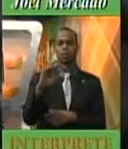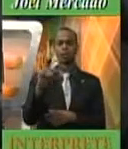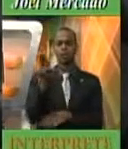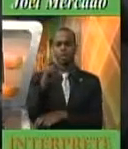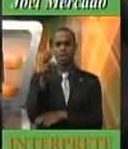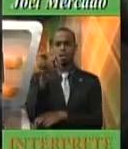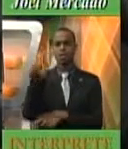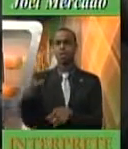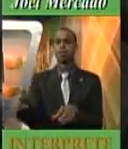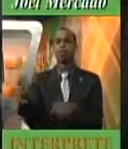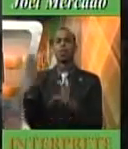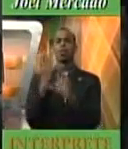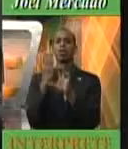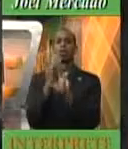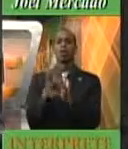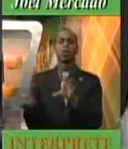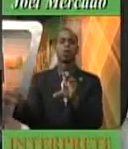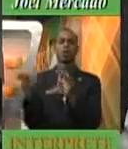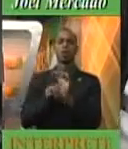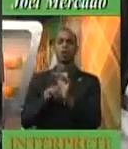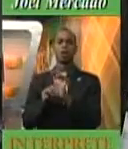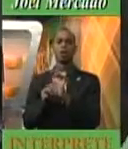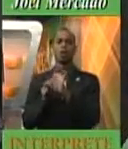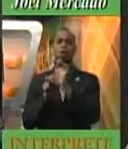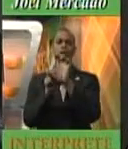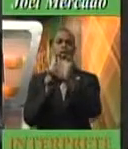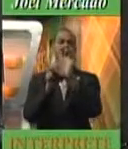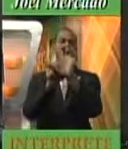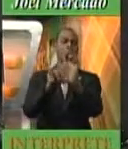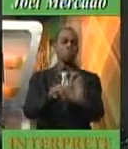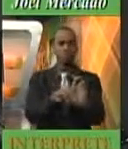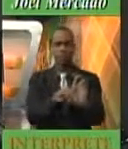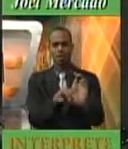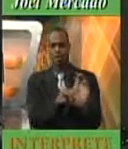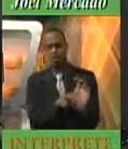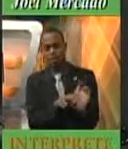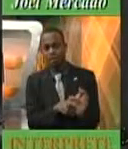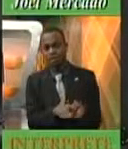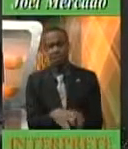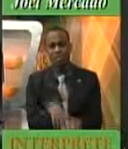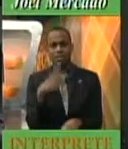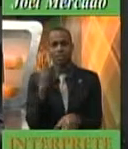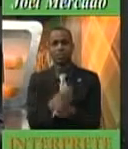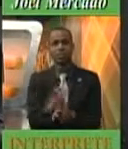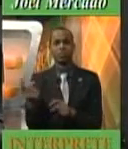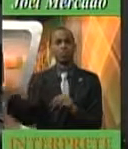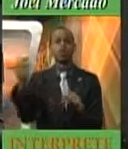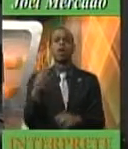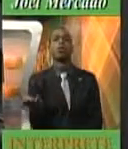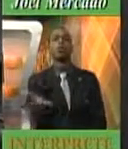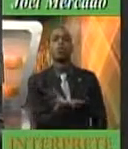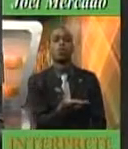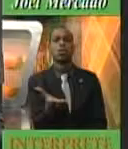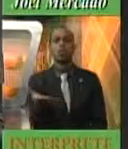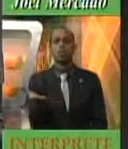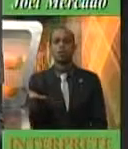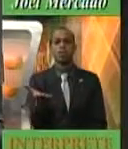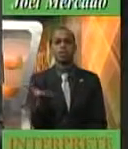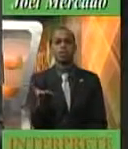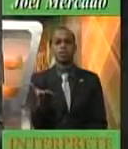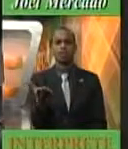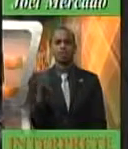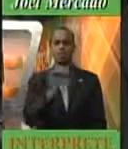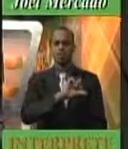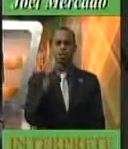que montarse en una guagua para venir en realidad a mendigar, que también es